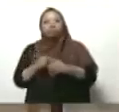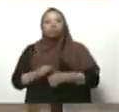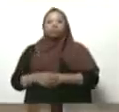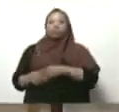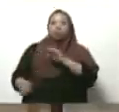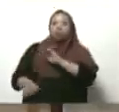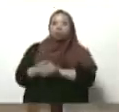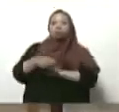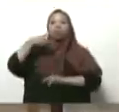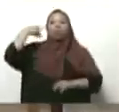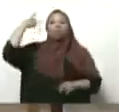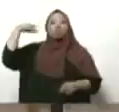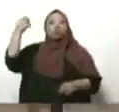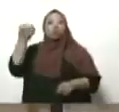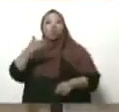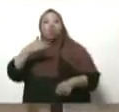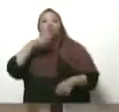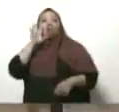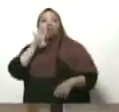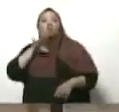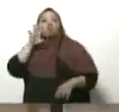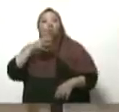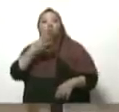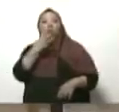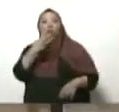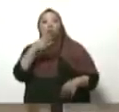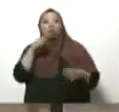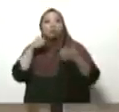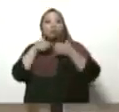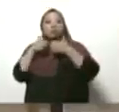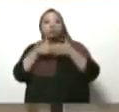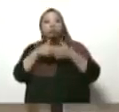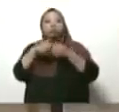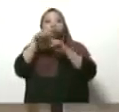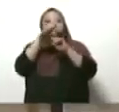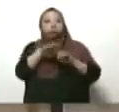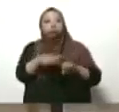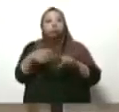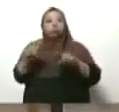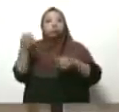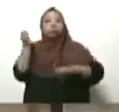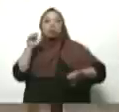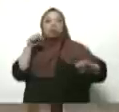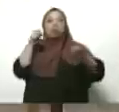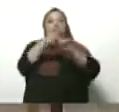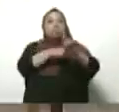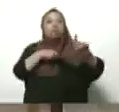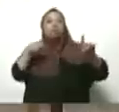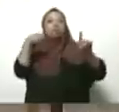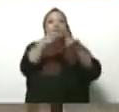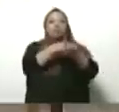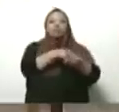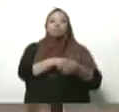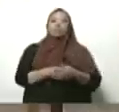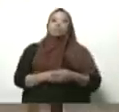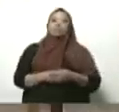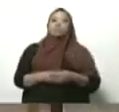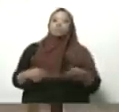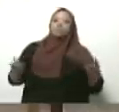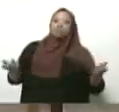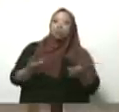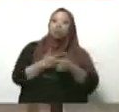psicológica acoso y hostigamiento violencia física delitos de